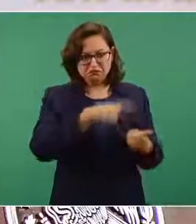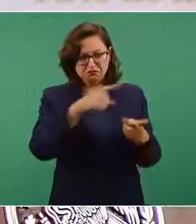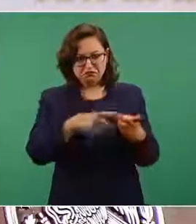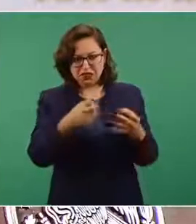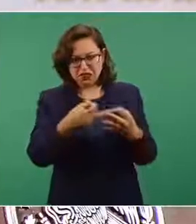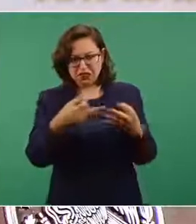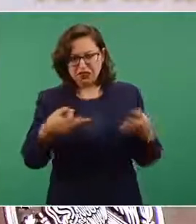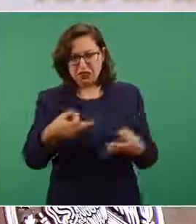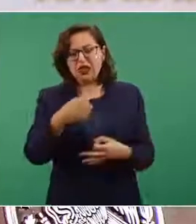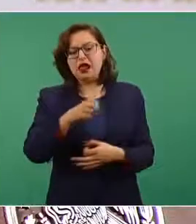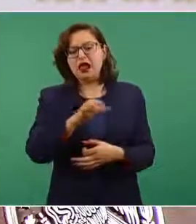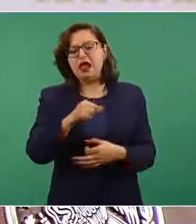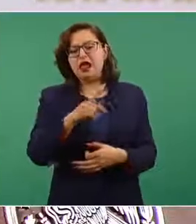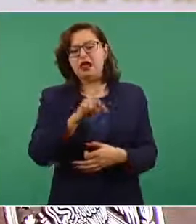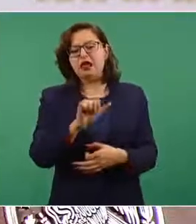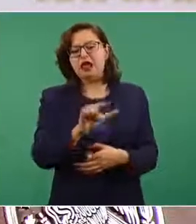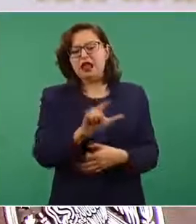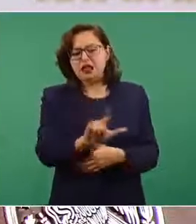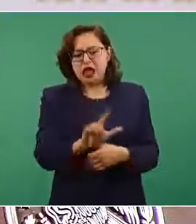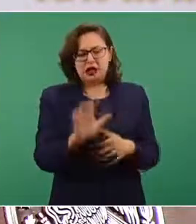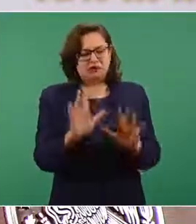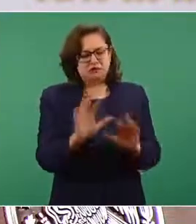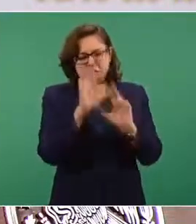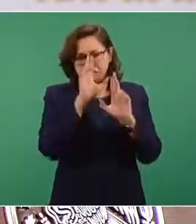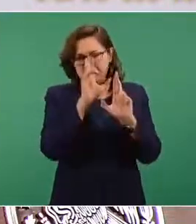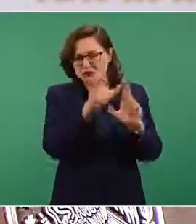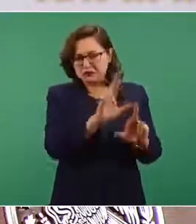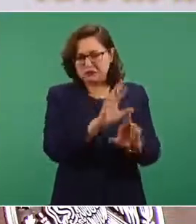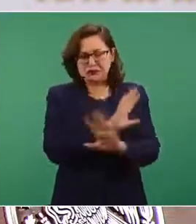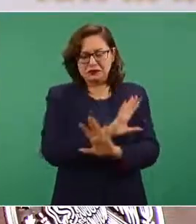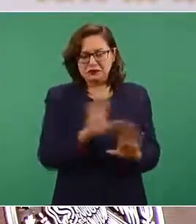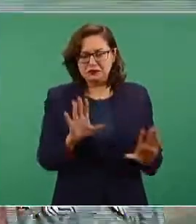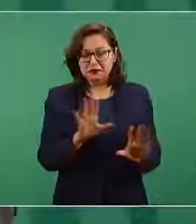Es hacer una revisión